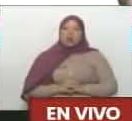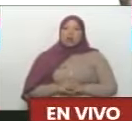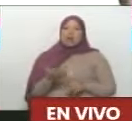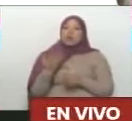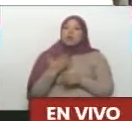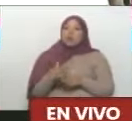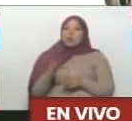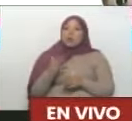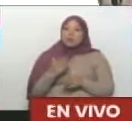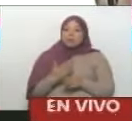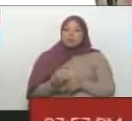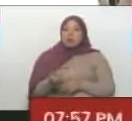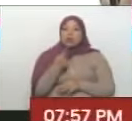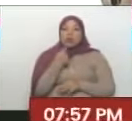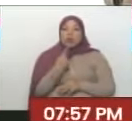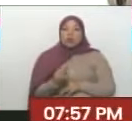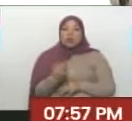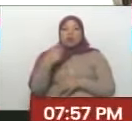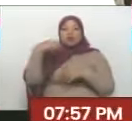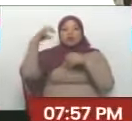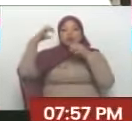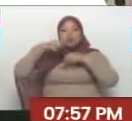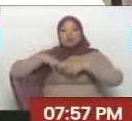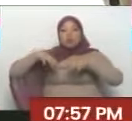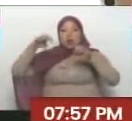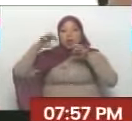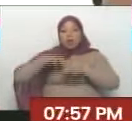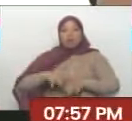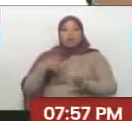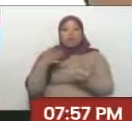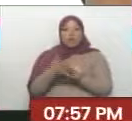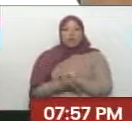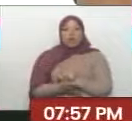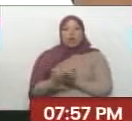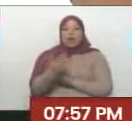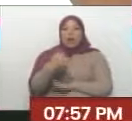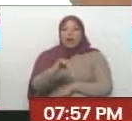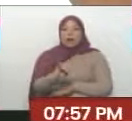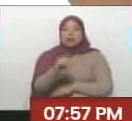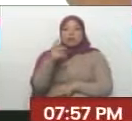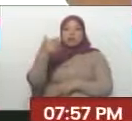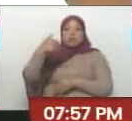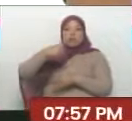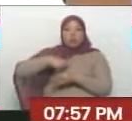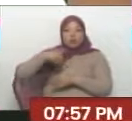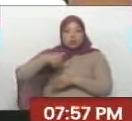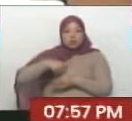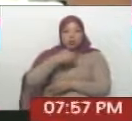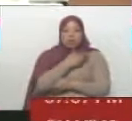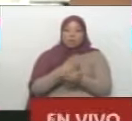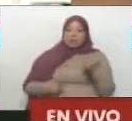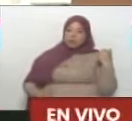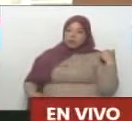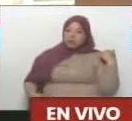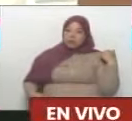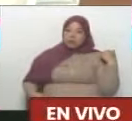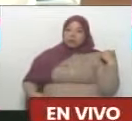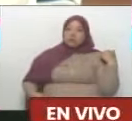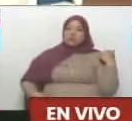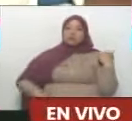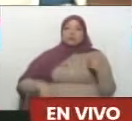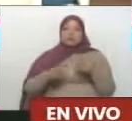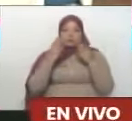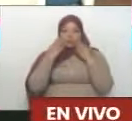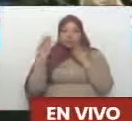lo que digan, llueve, truene o relampaguee, hay elecciones presidenciales, que el CNE las